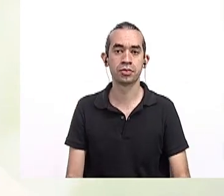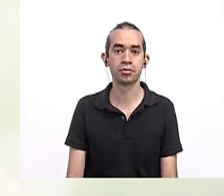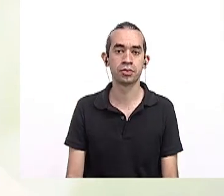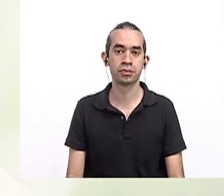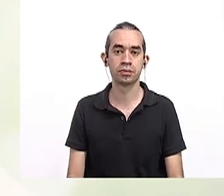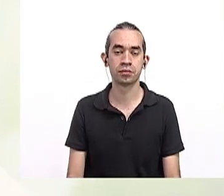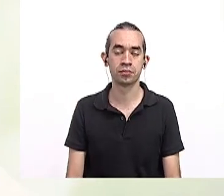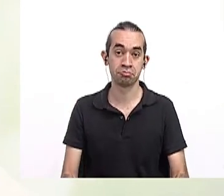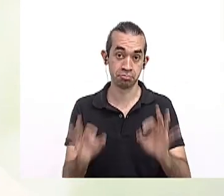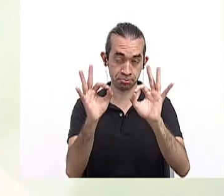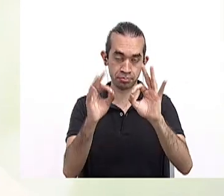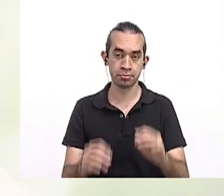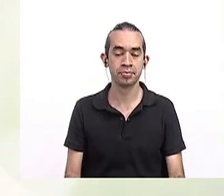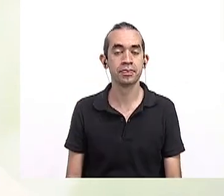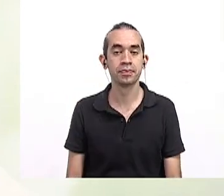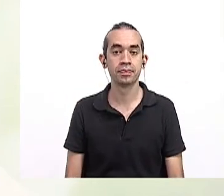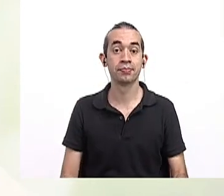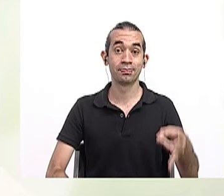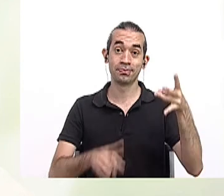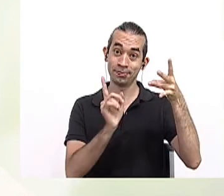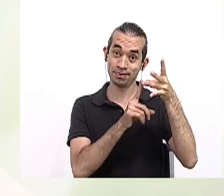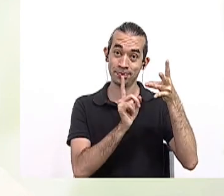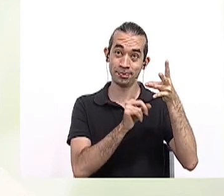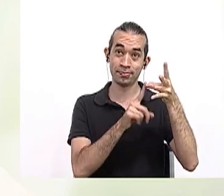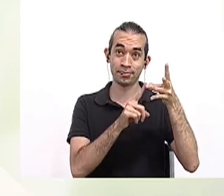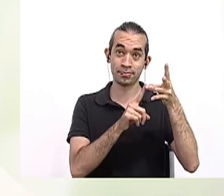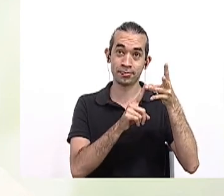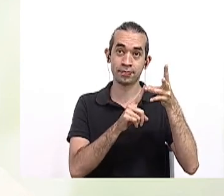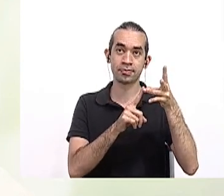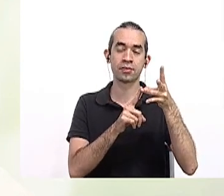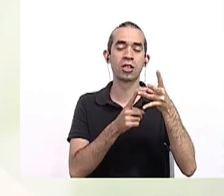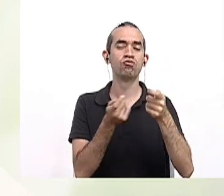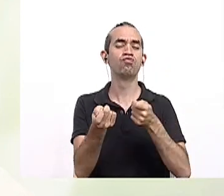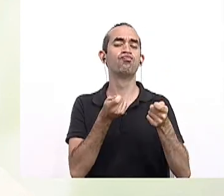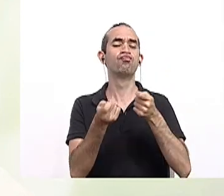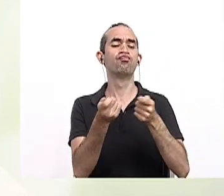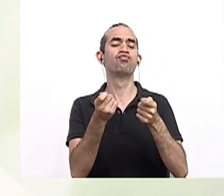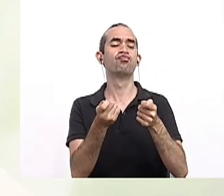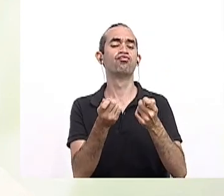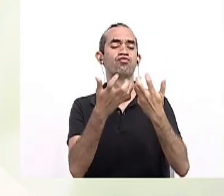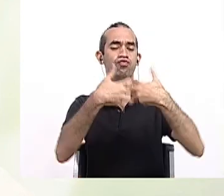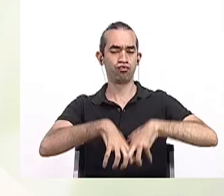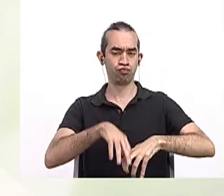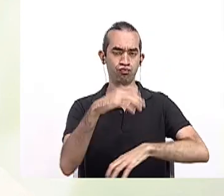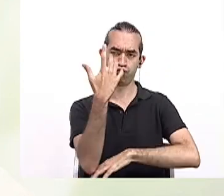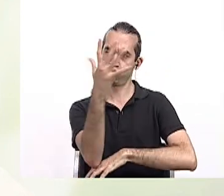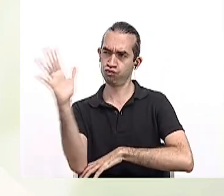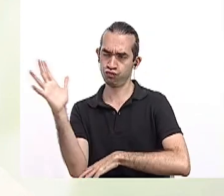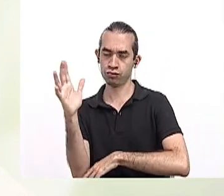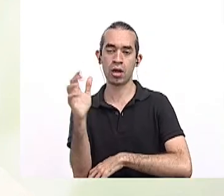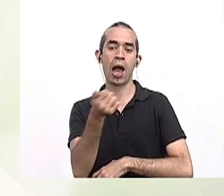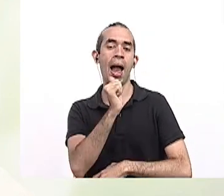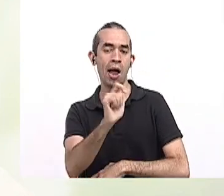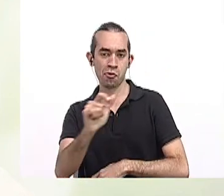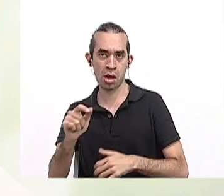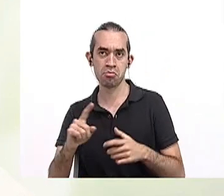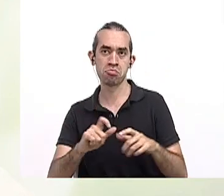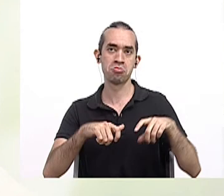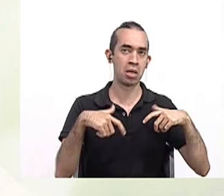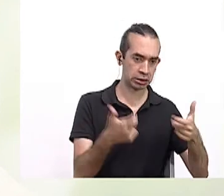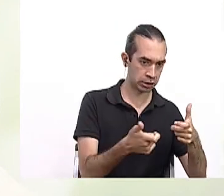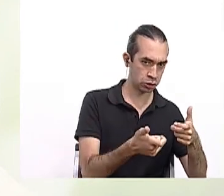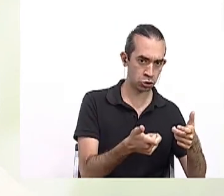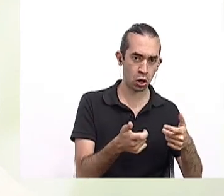vamos bien fomentar la gestión sostenible de los recursos hídricos de los desechos y los